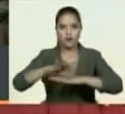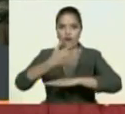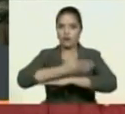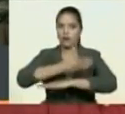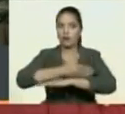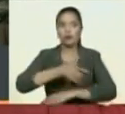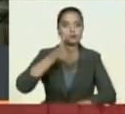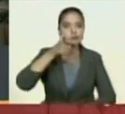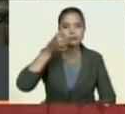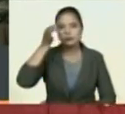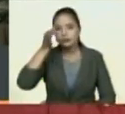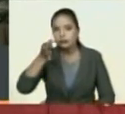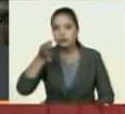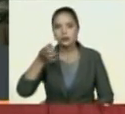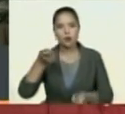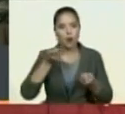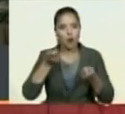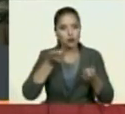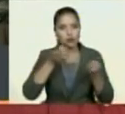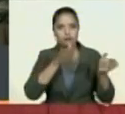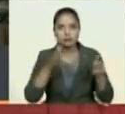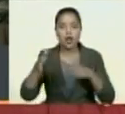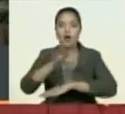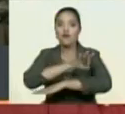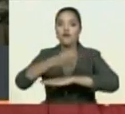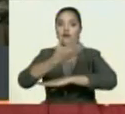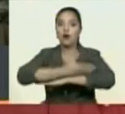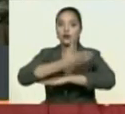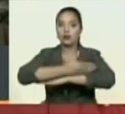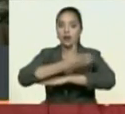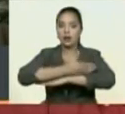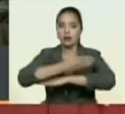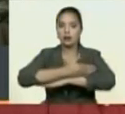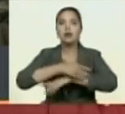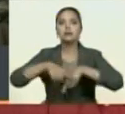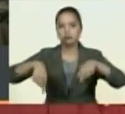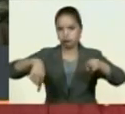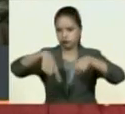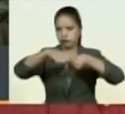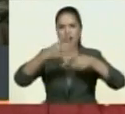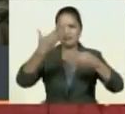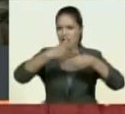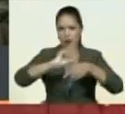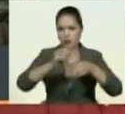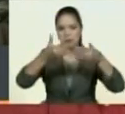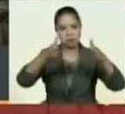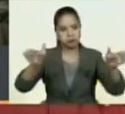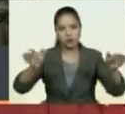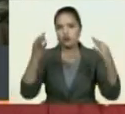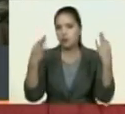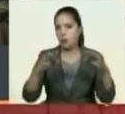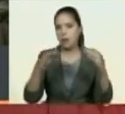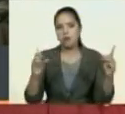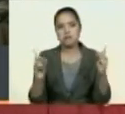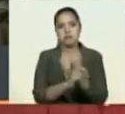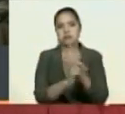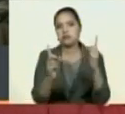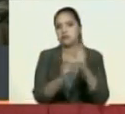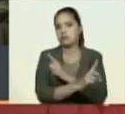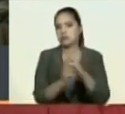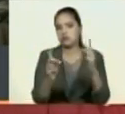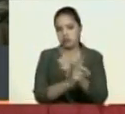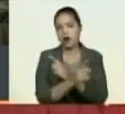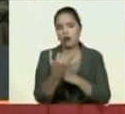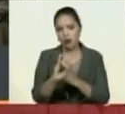Es decir, que la frontera se va a mantener, la circulación de peatones, como se ha